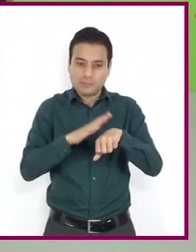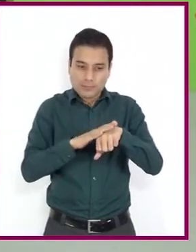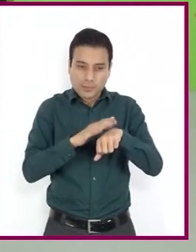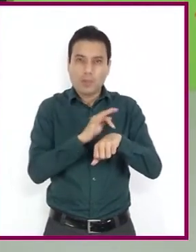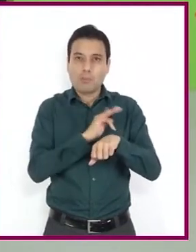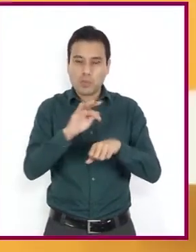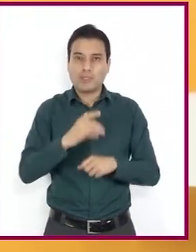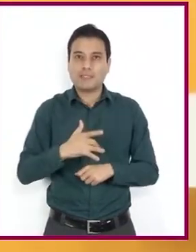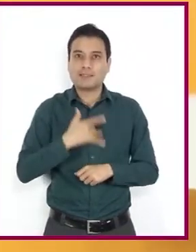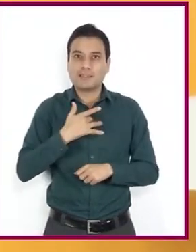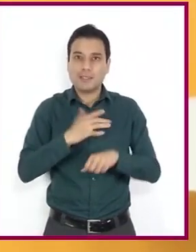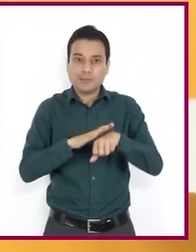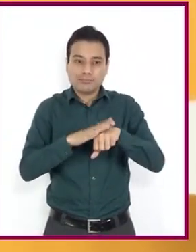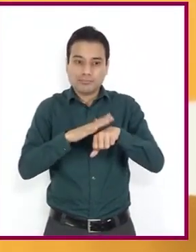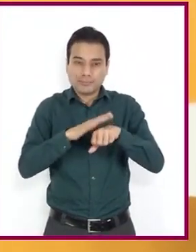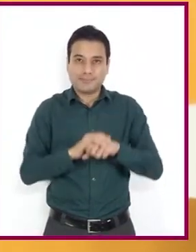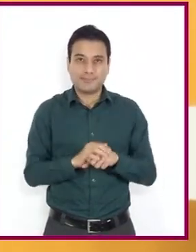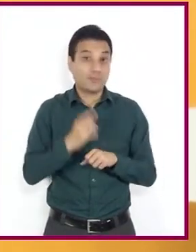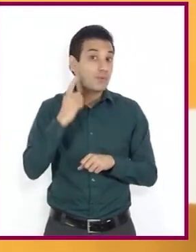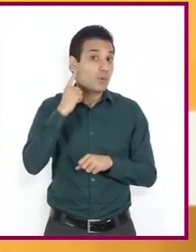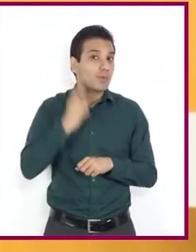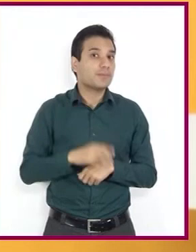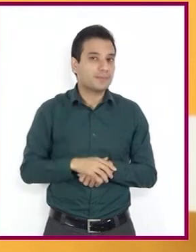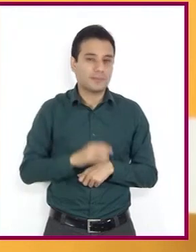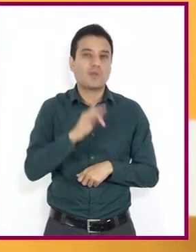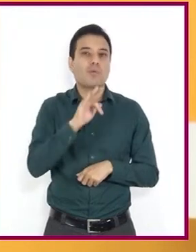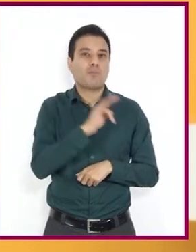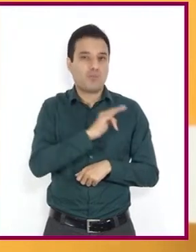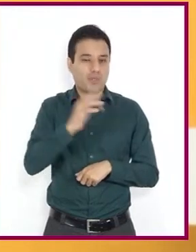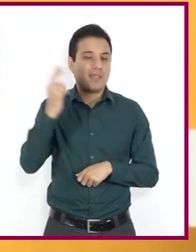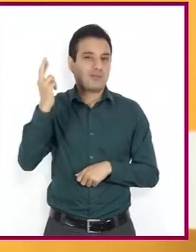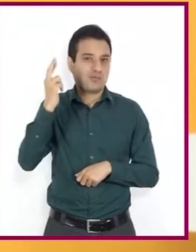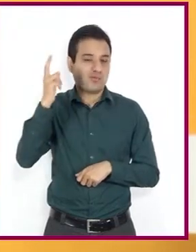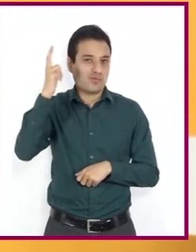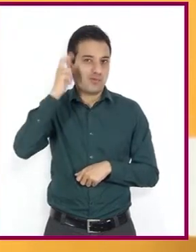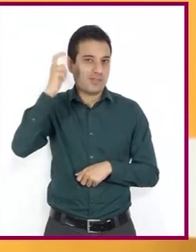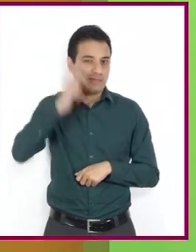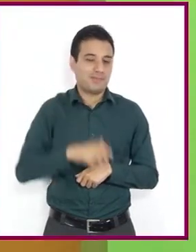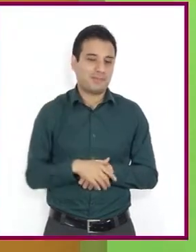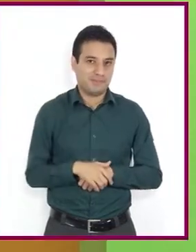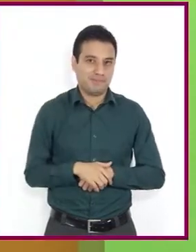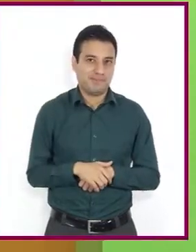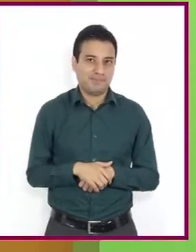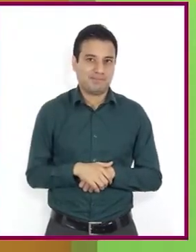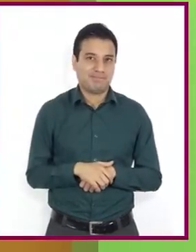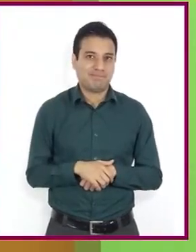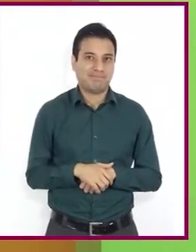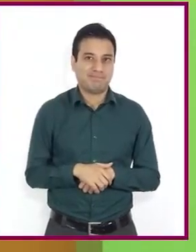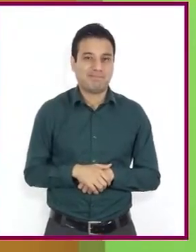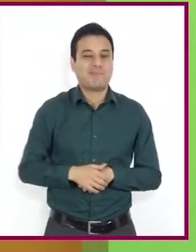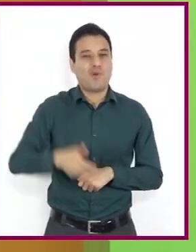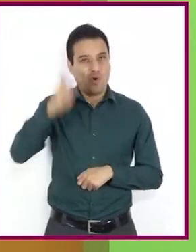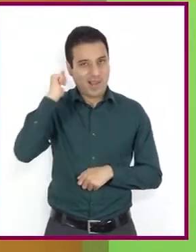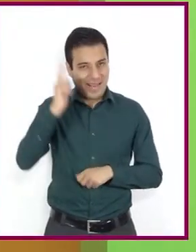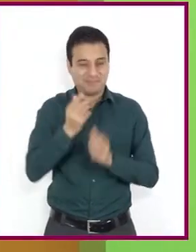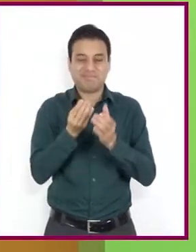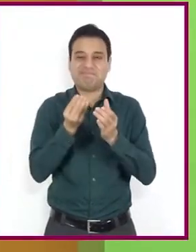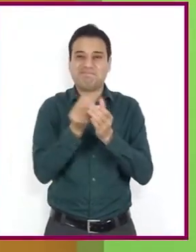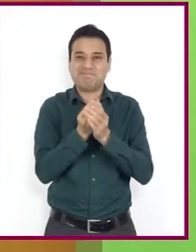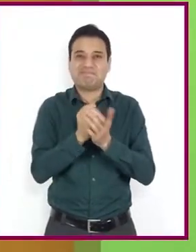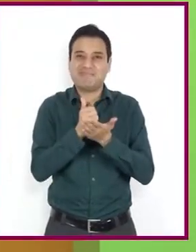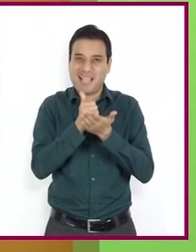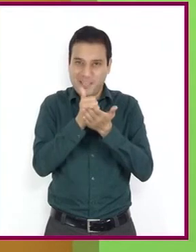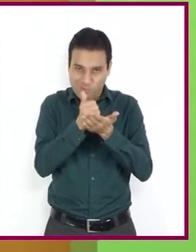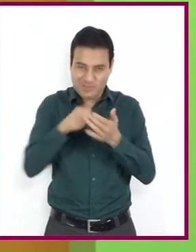los objetos y con el oído puedes escuchar el sonido. Esperamos que esta sesión les haya sido de ayuda